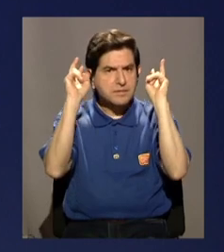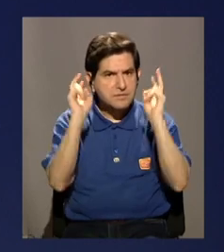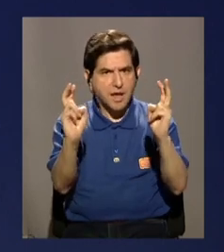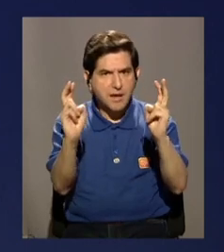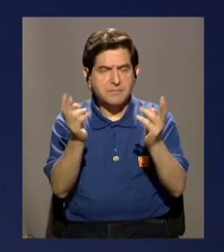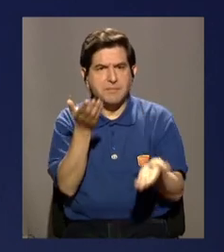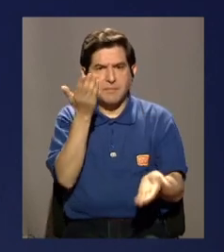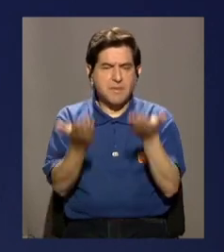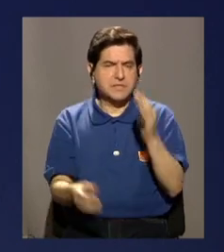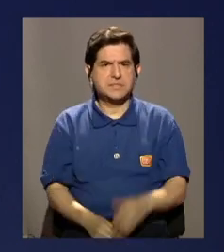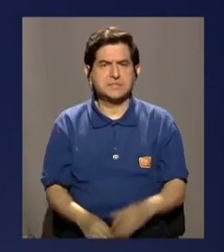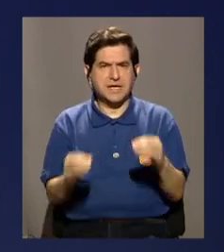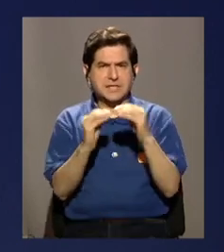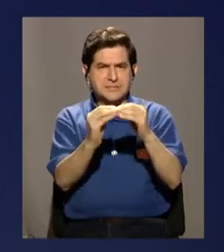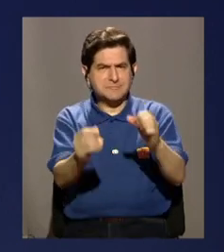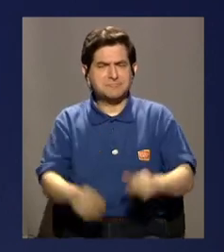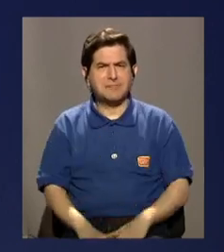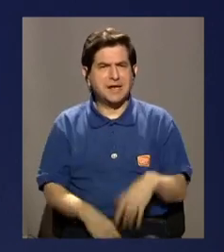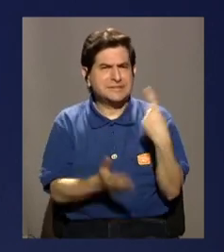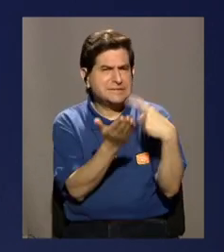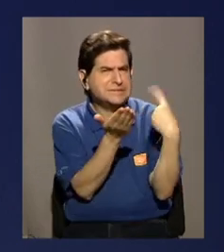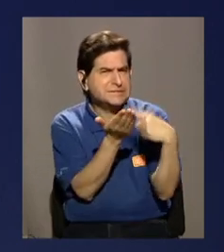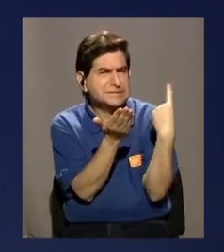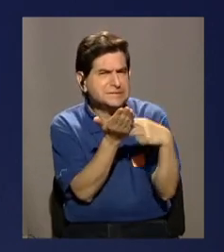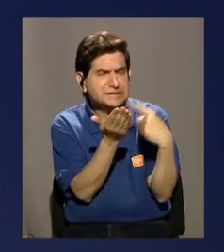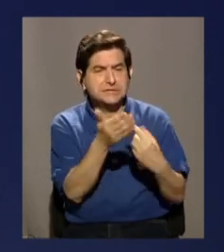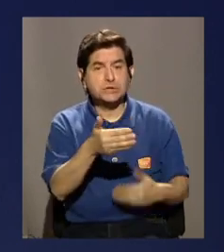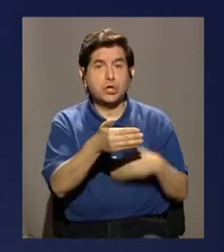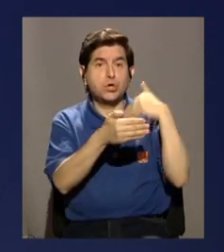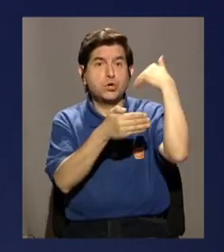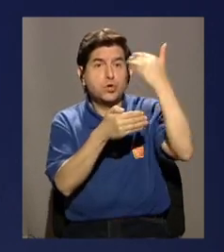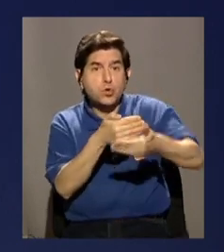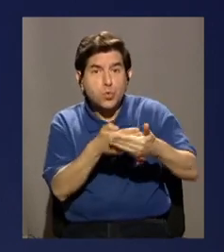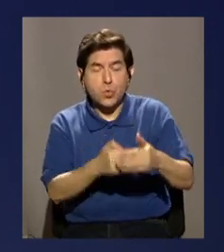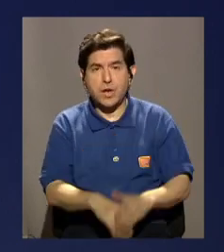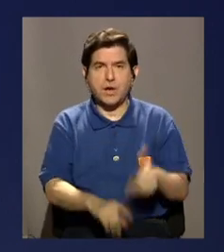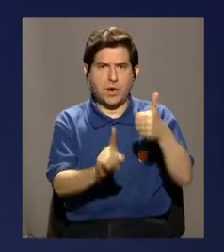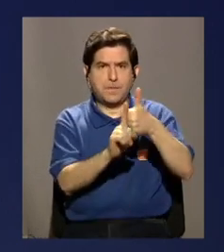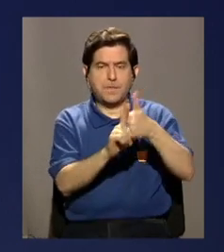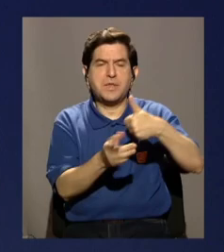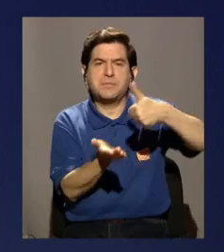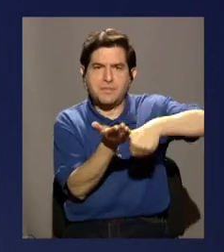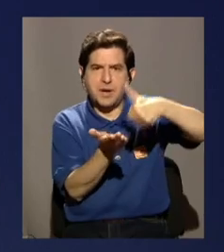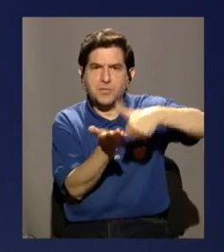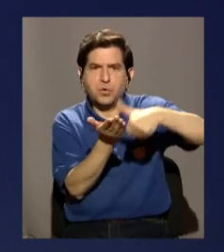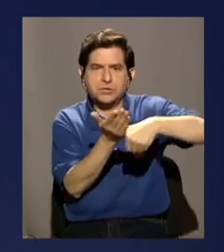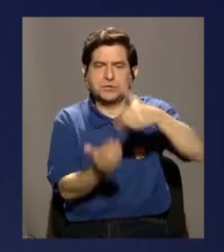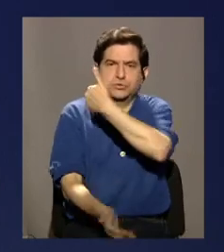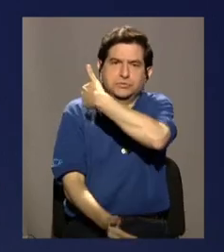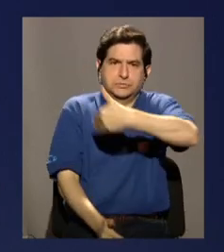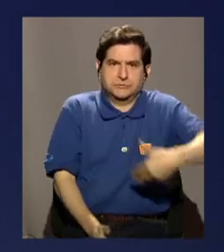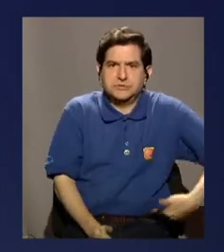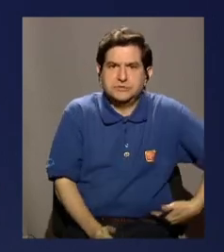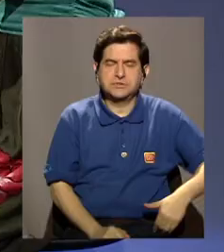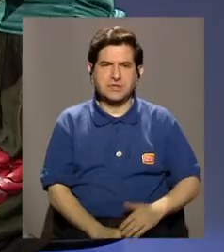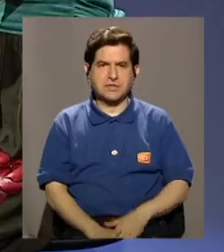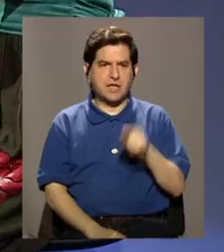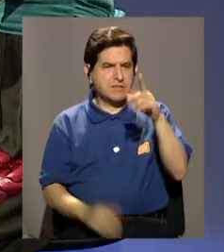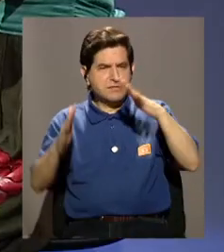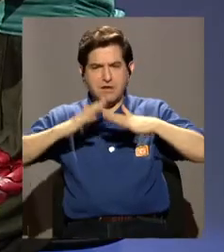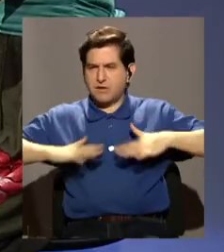hay temas que han calentado mucho más verdad después de las elecciones presidenciales